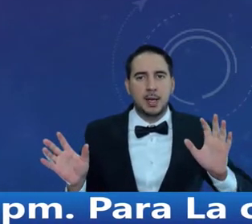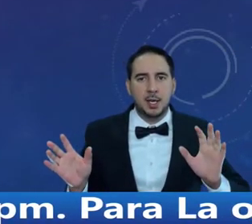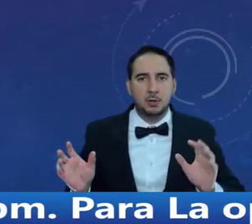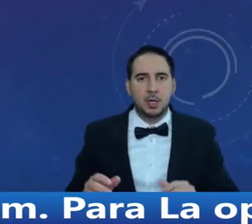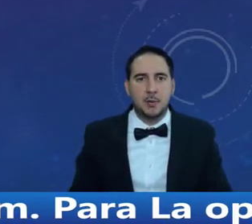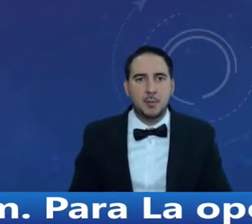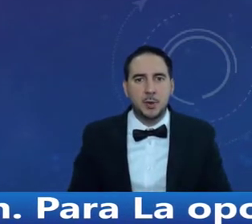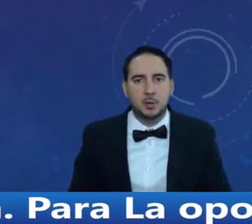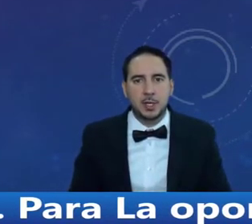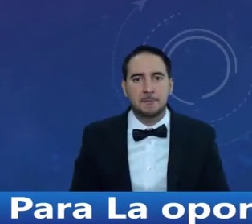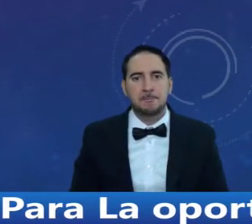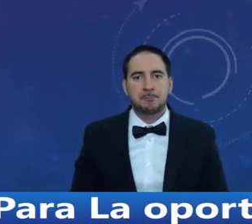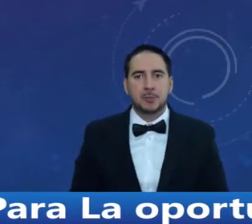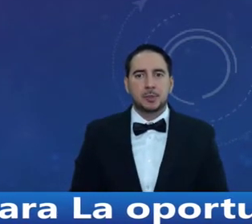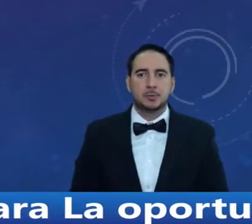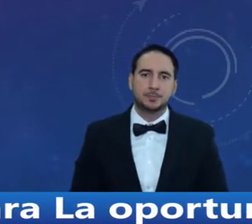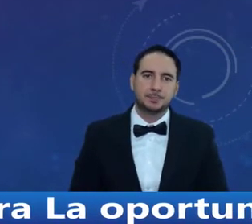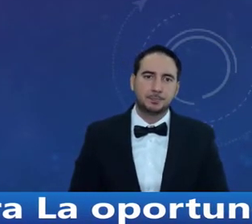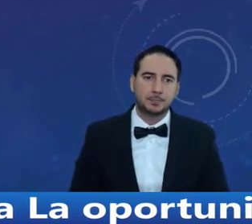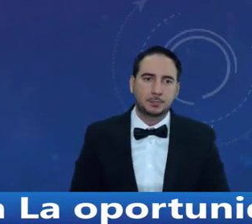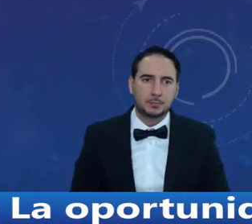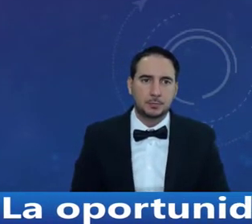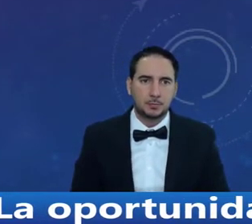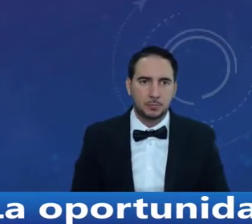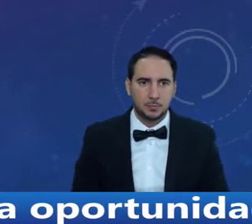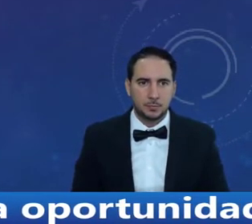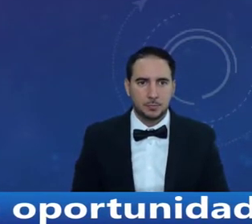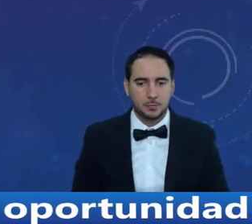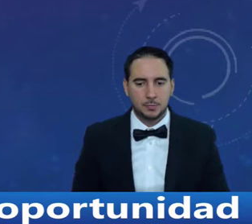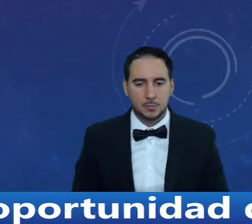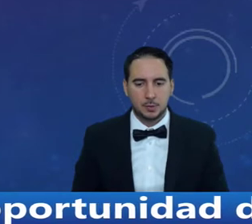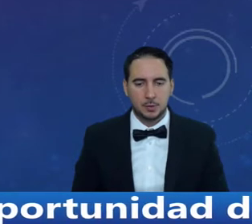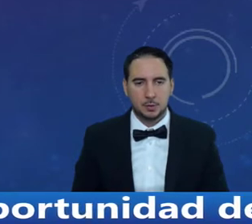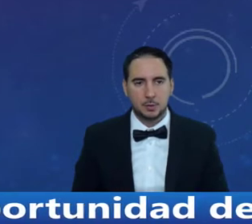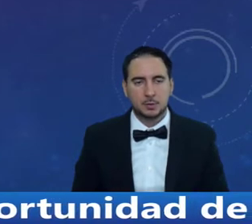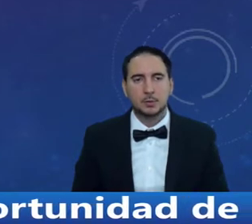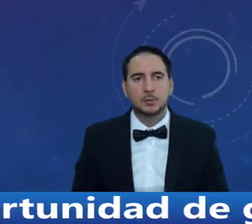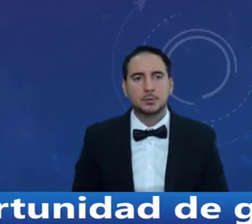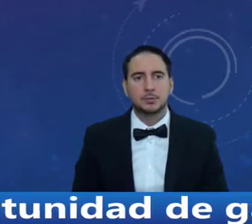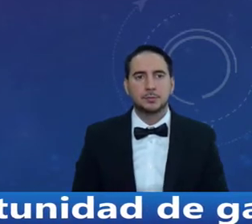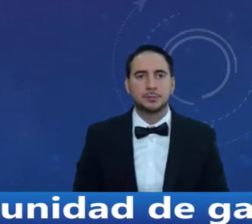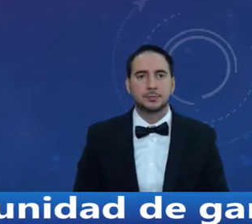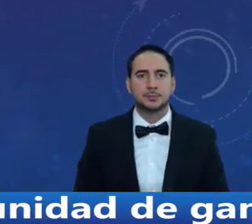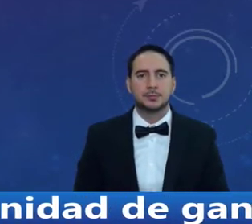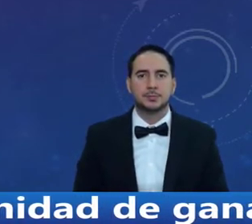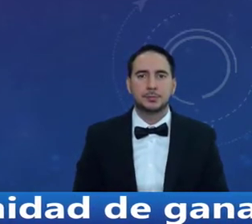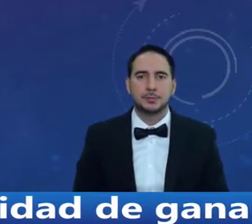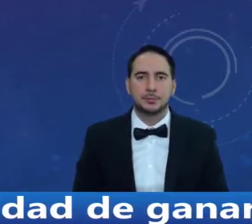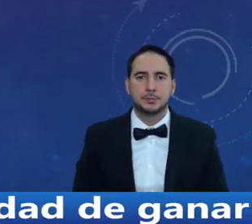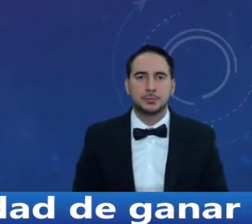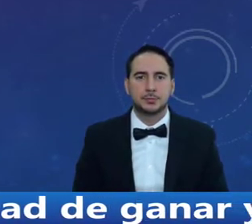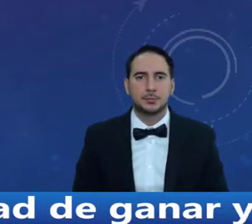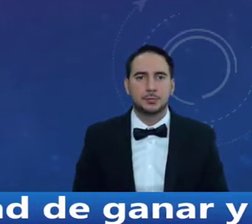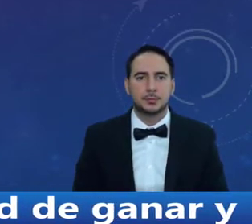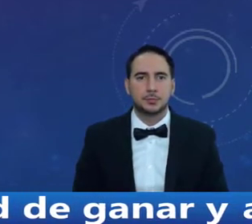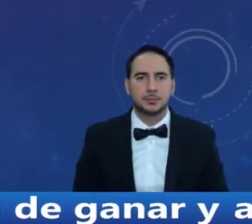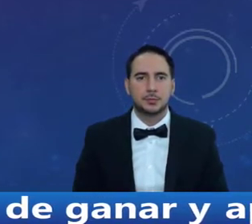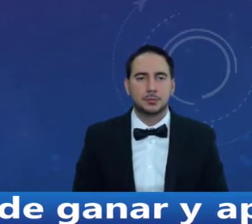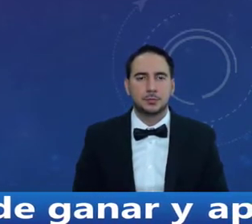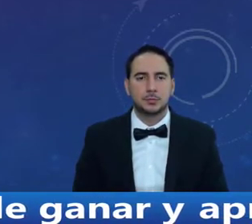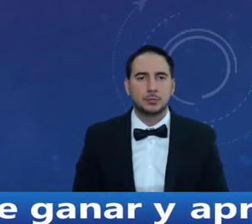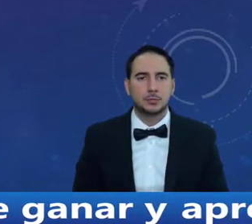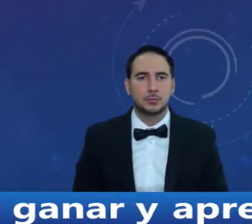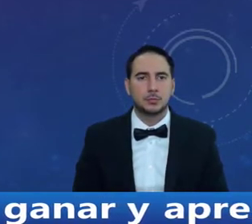de educación, más que esto que habíamos visto, ¿verdad? Claro. Entonces, una vez tú ya estás listo, tienes que enrollarte con